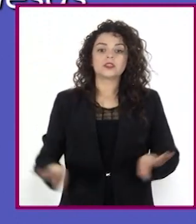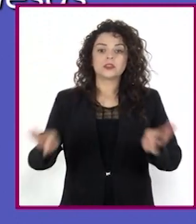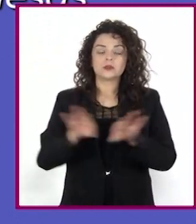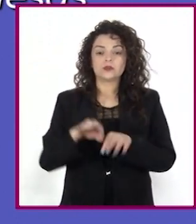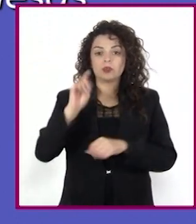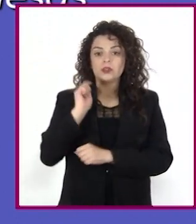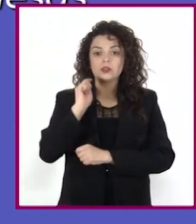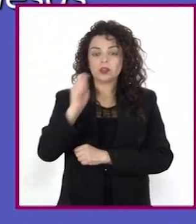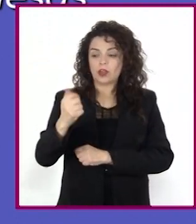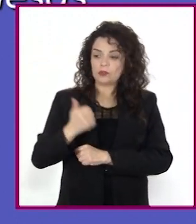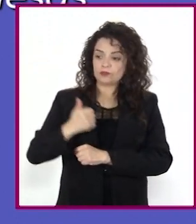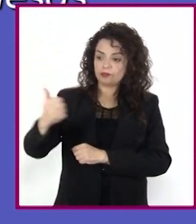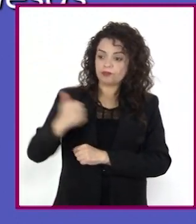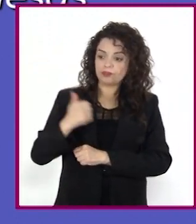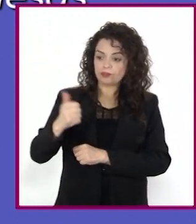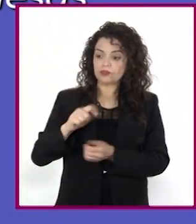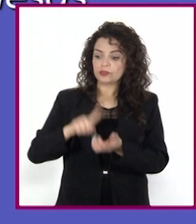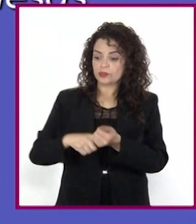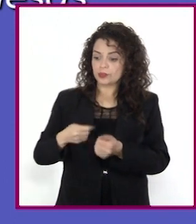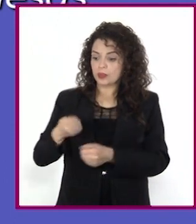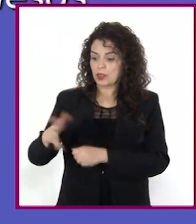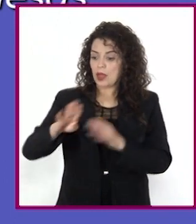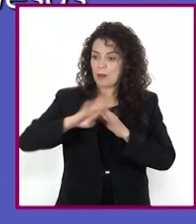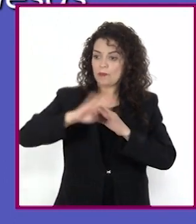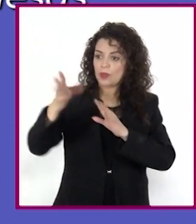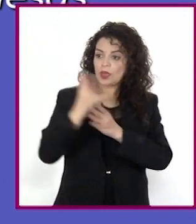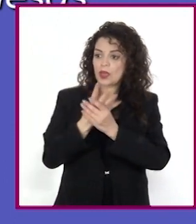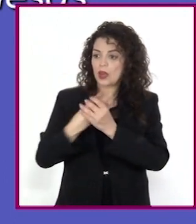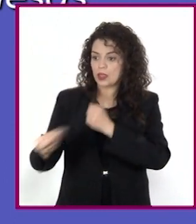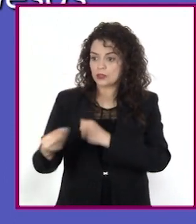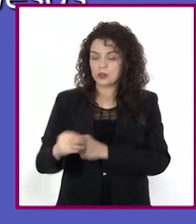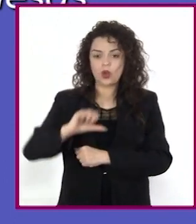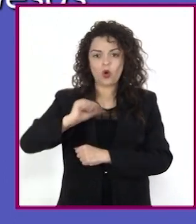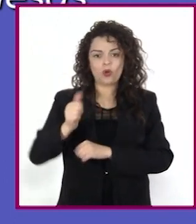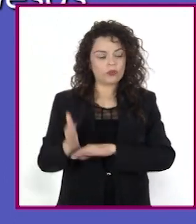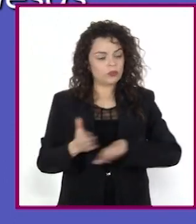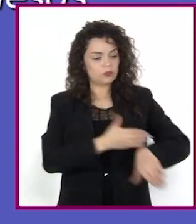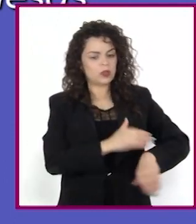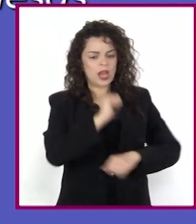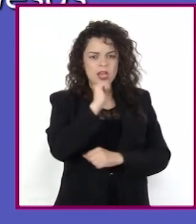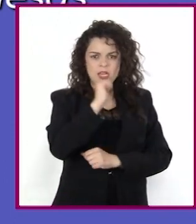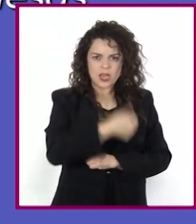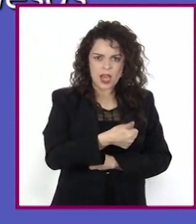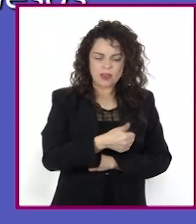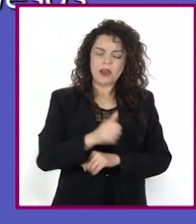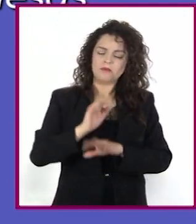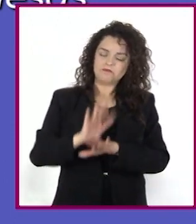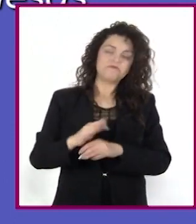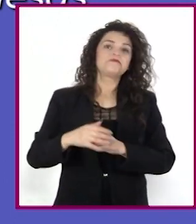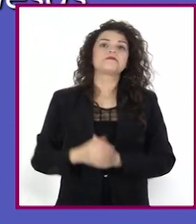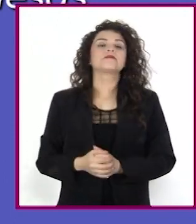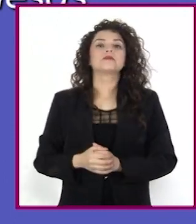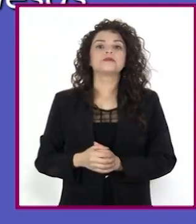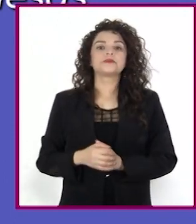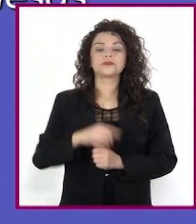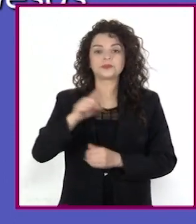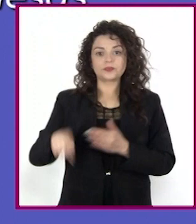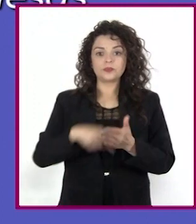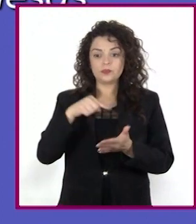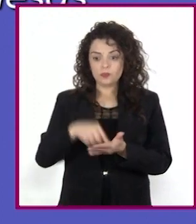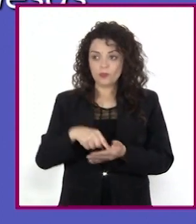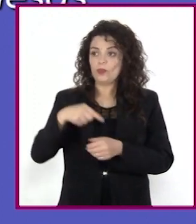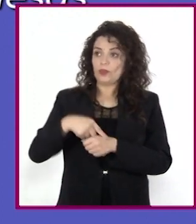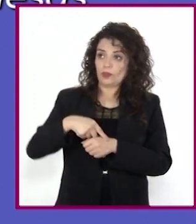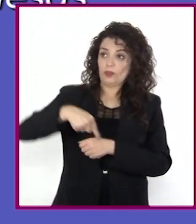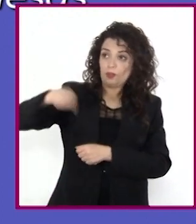que se considerarían como migración y aquellos que quedarían excluidos. Debe un traslado de residencia existir,